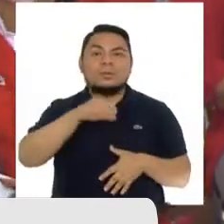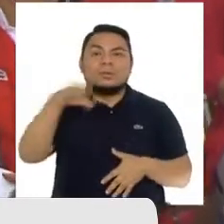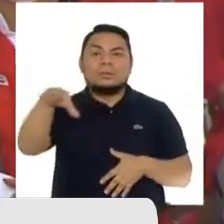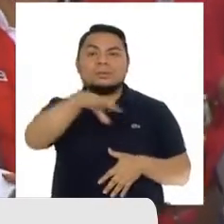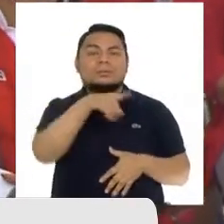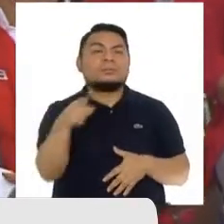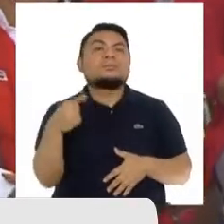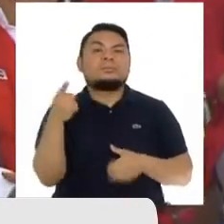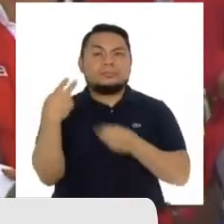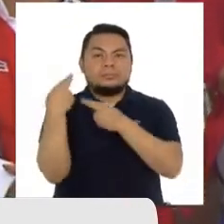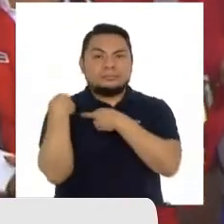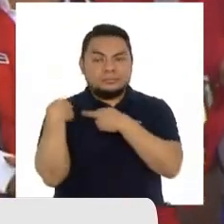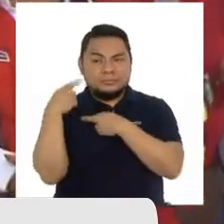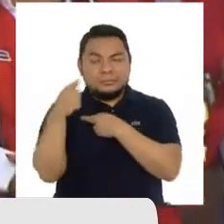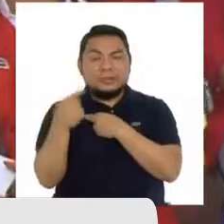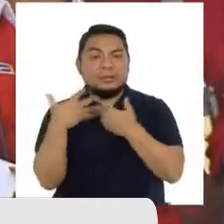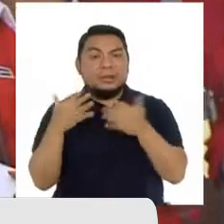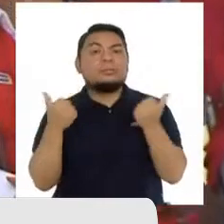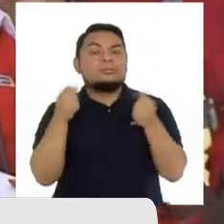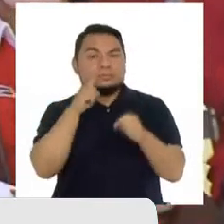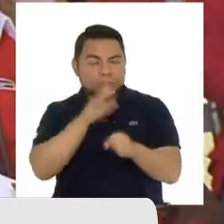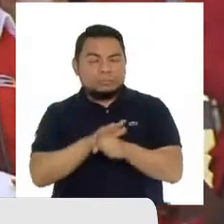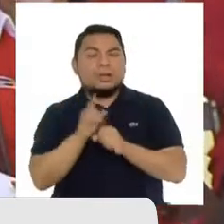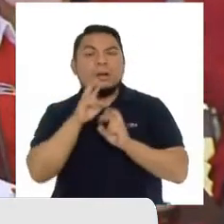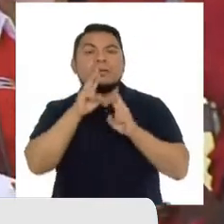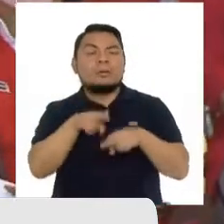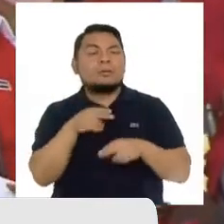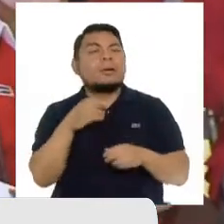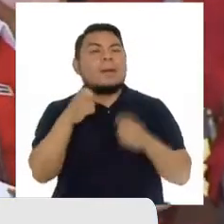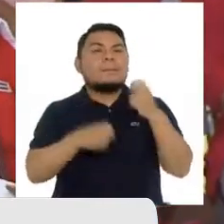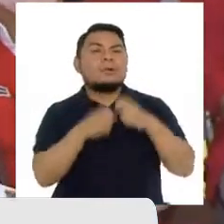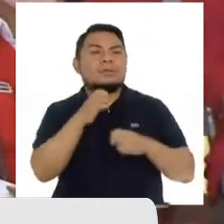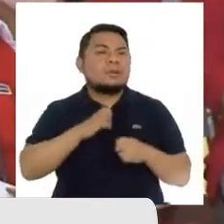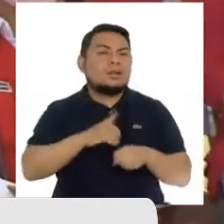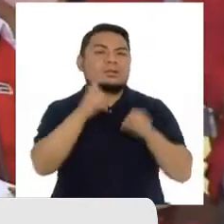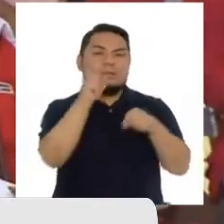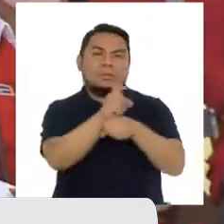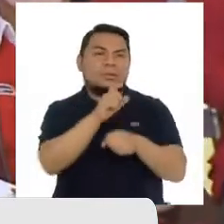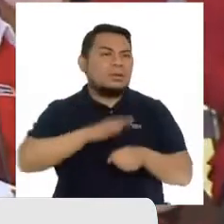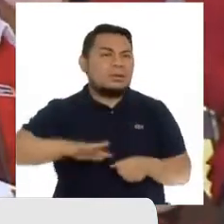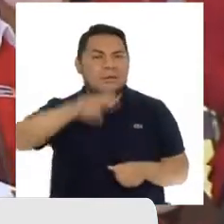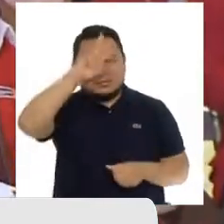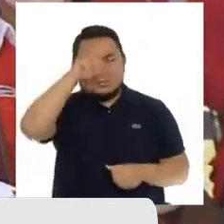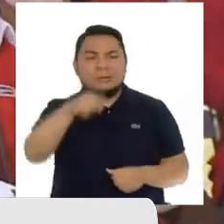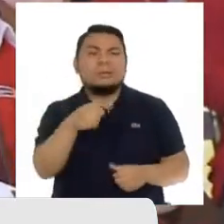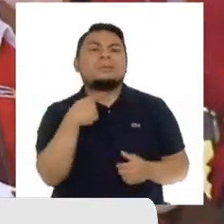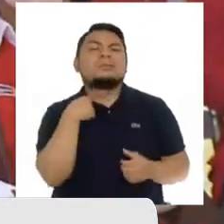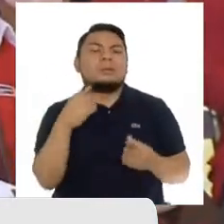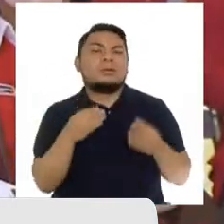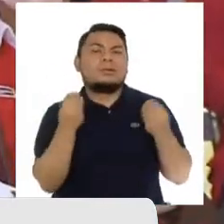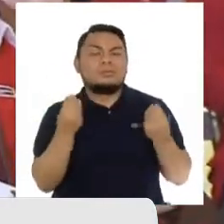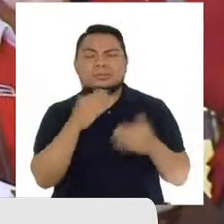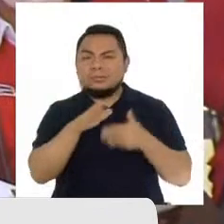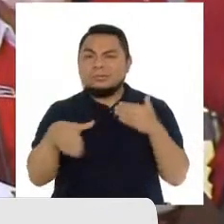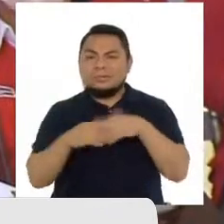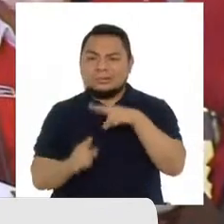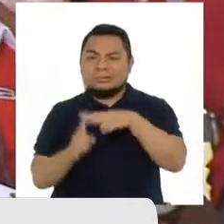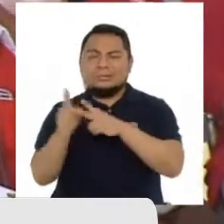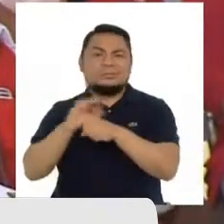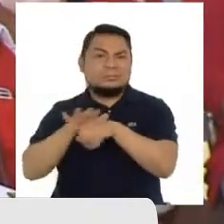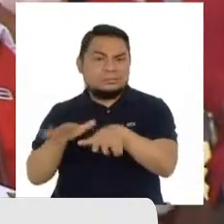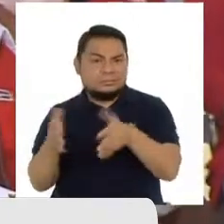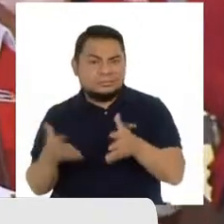involucrados como respuesta ante el problema educativo nacional afectados por los estragos del cob y